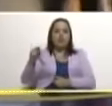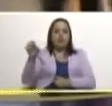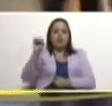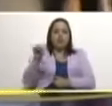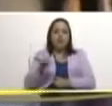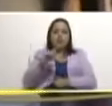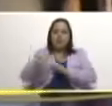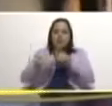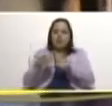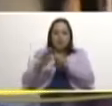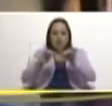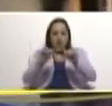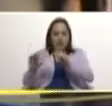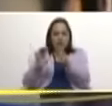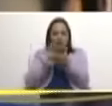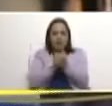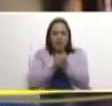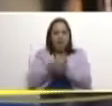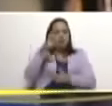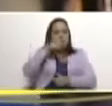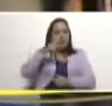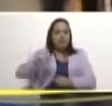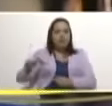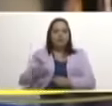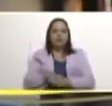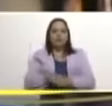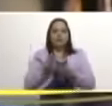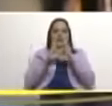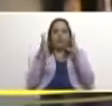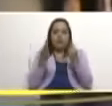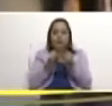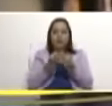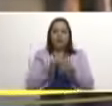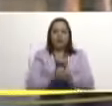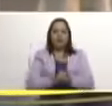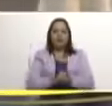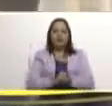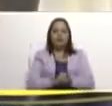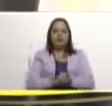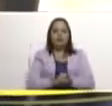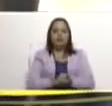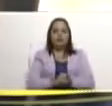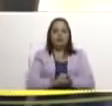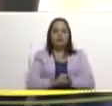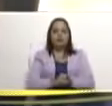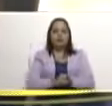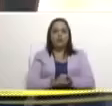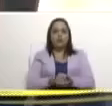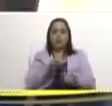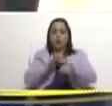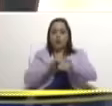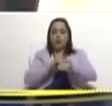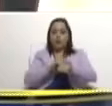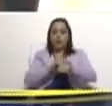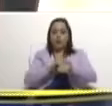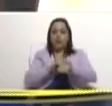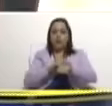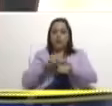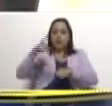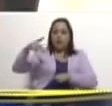amigos, su pueblo, sus familiares, el doctor Luis Felipe Vargas